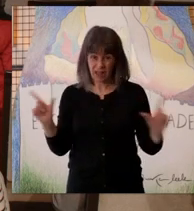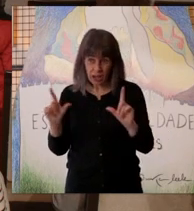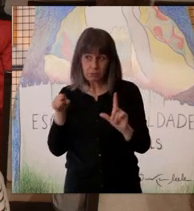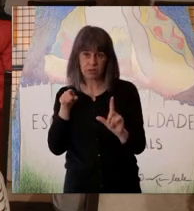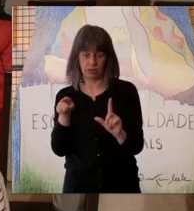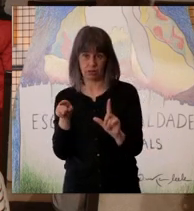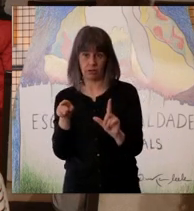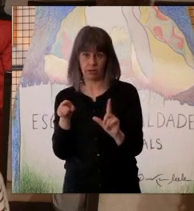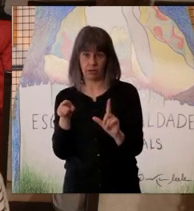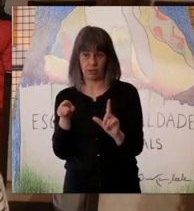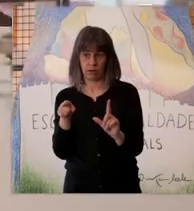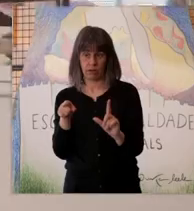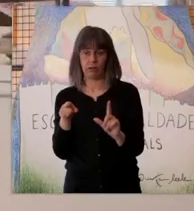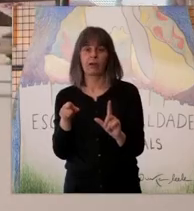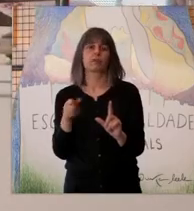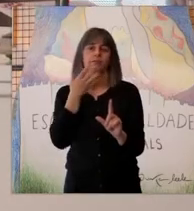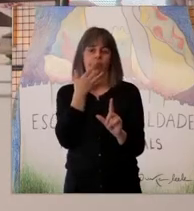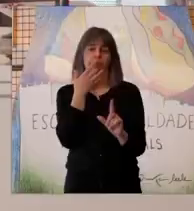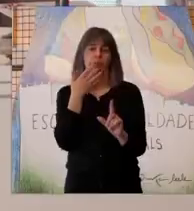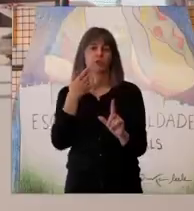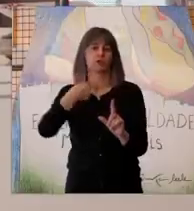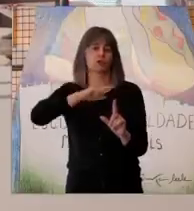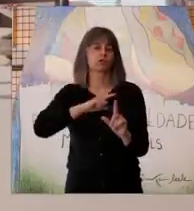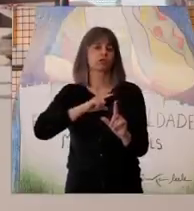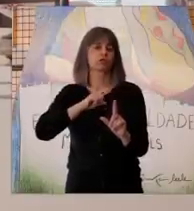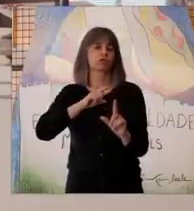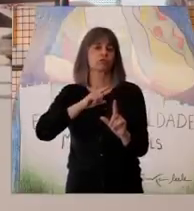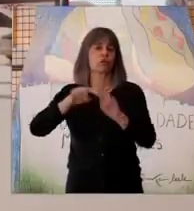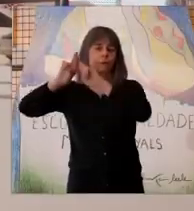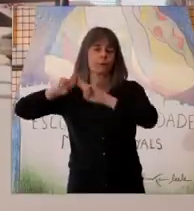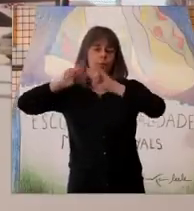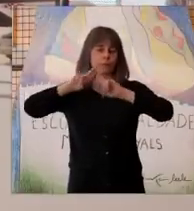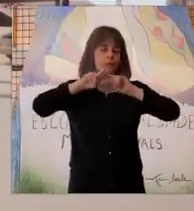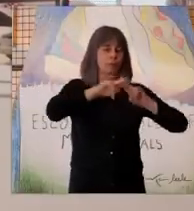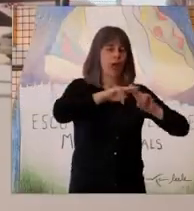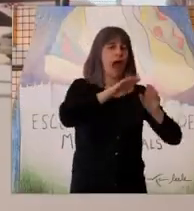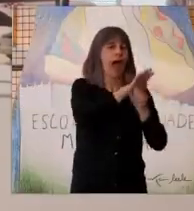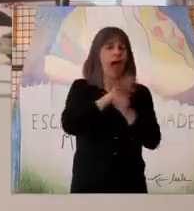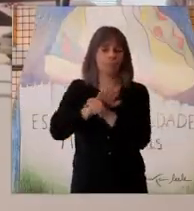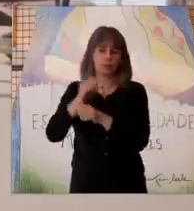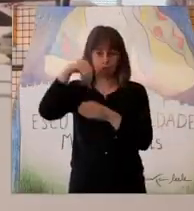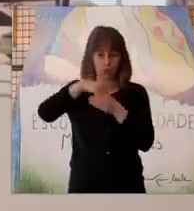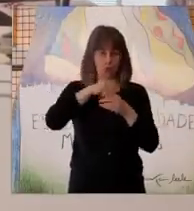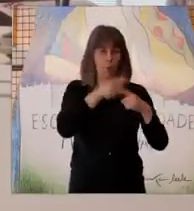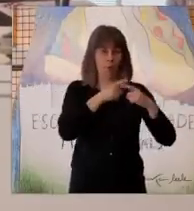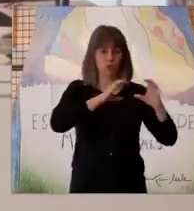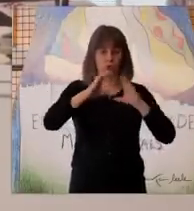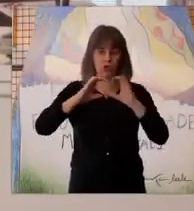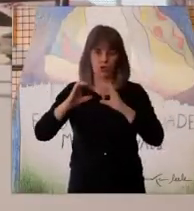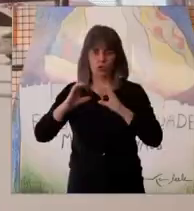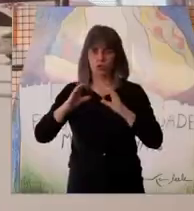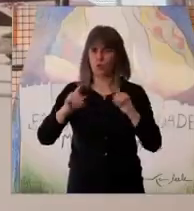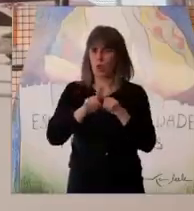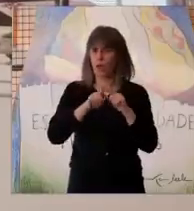O sea si hacemos un repaso por los distintos ámbitos que tienen los medios de comunicación hay un desfase